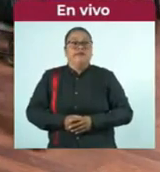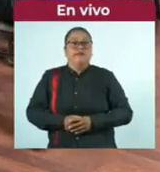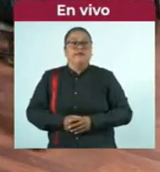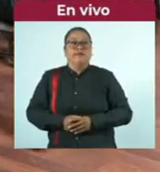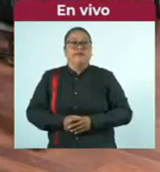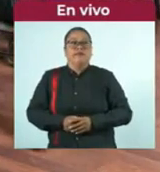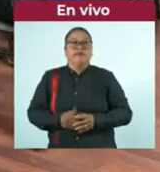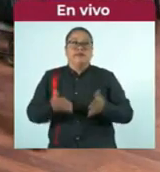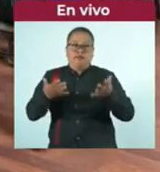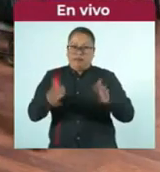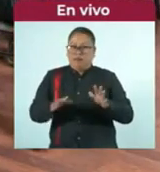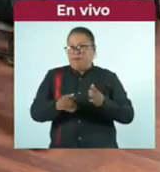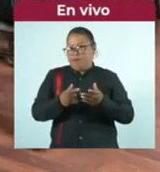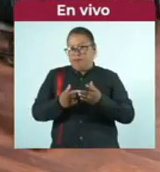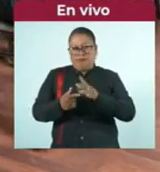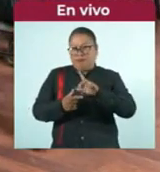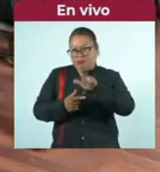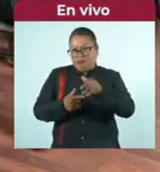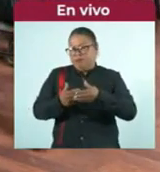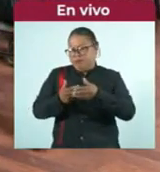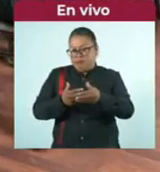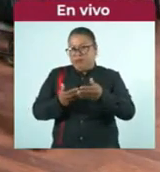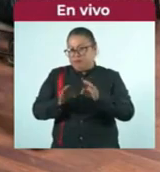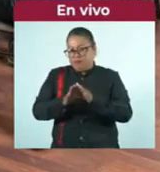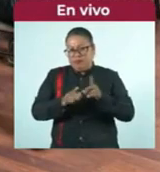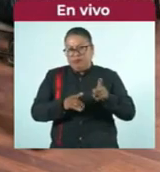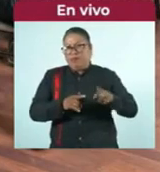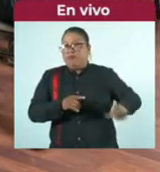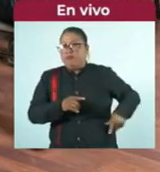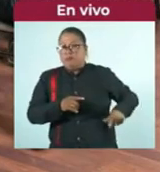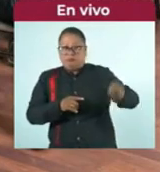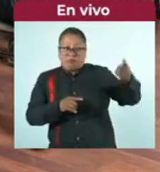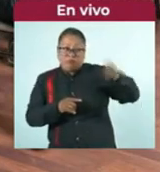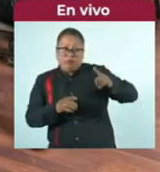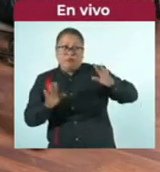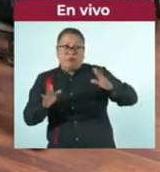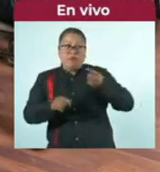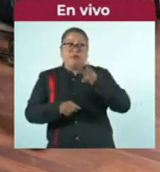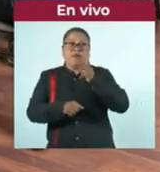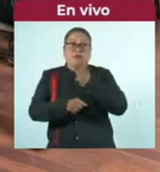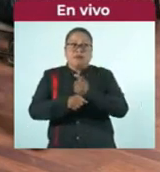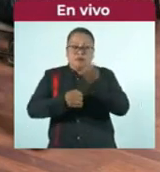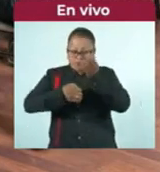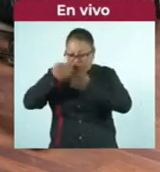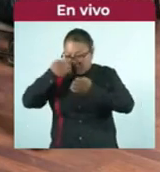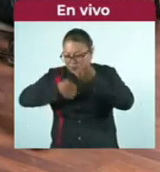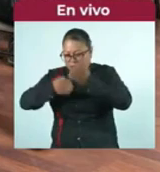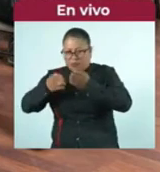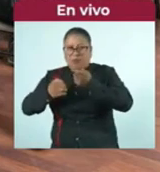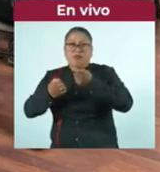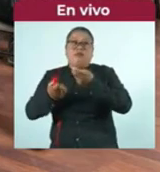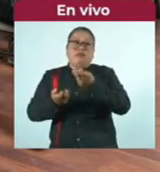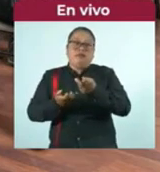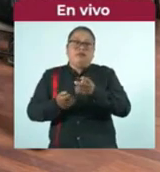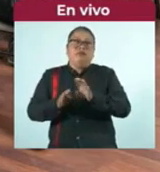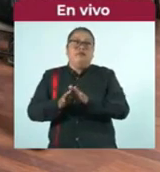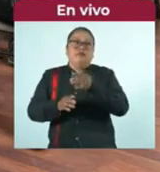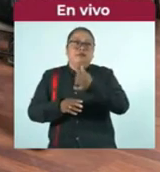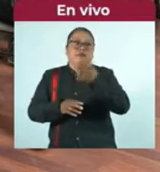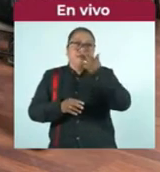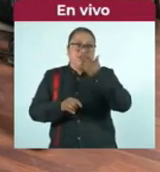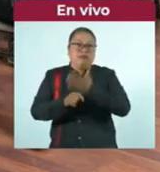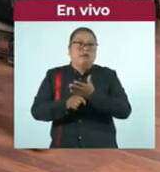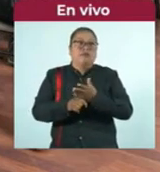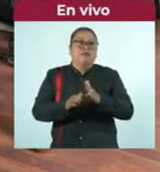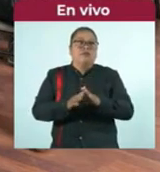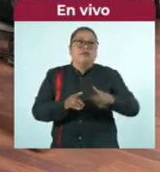Ya se tendrá por parte del gobernador la indicación, pero se hará el análisis propio dentro de las facultades para darle cuenta también